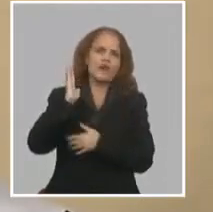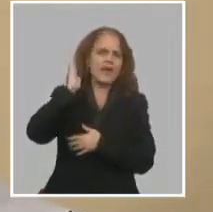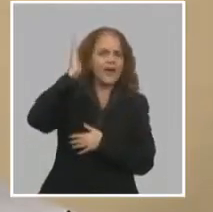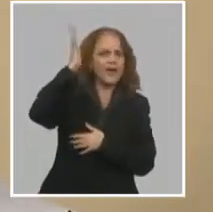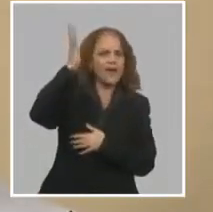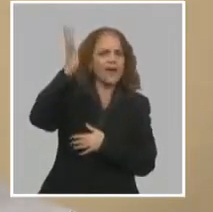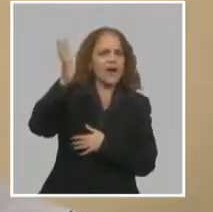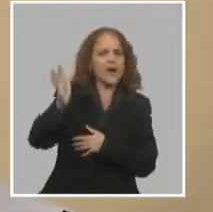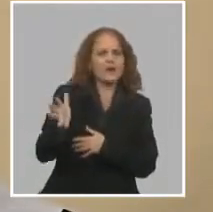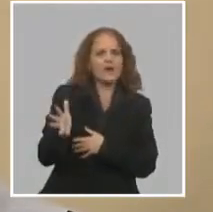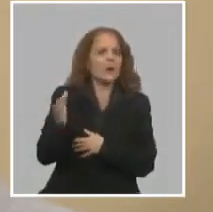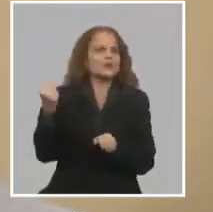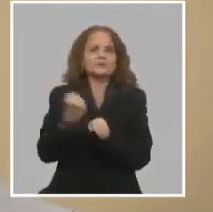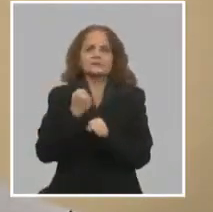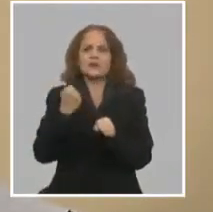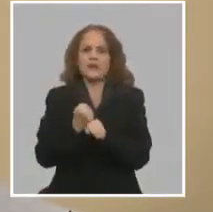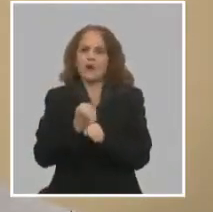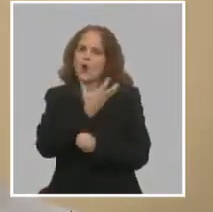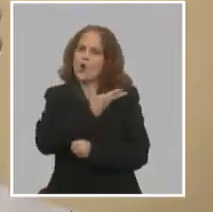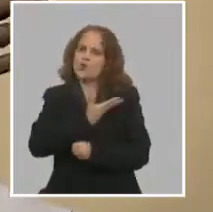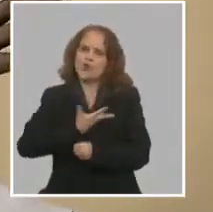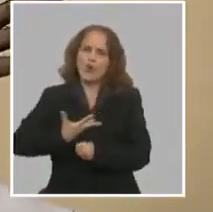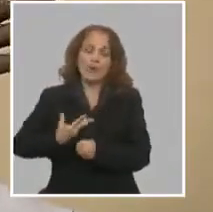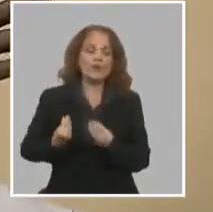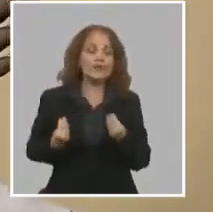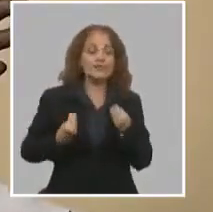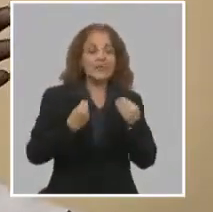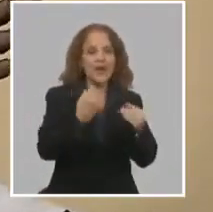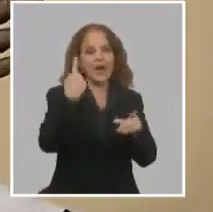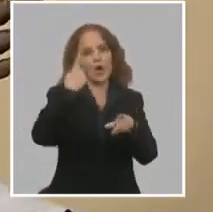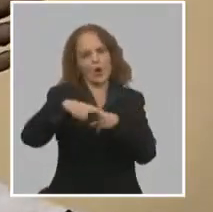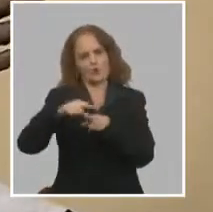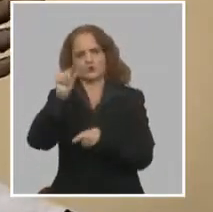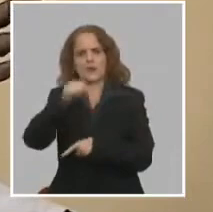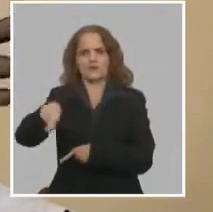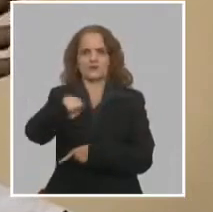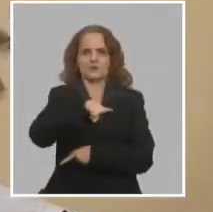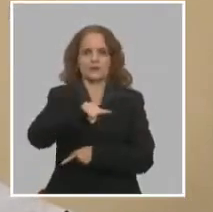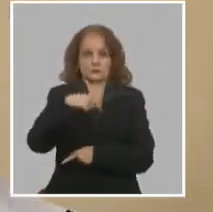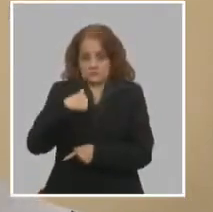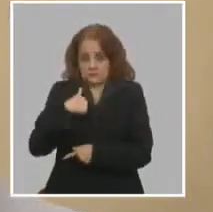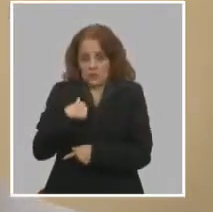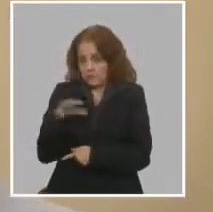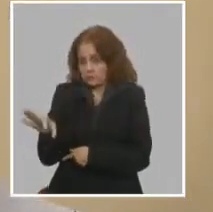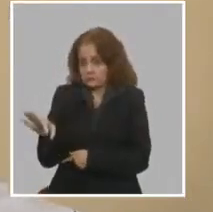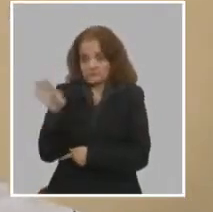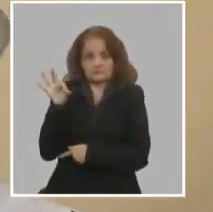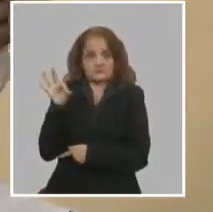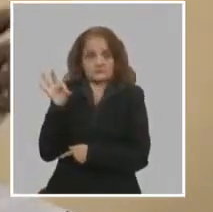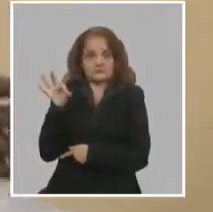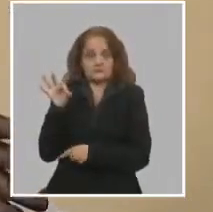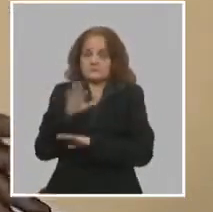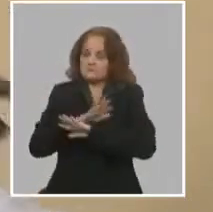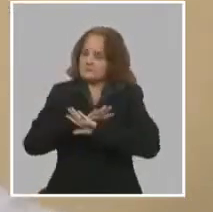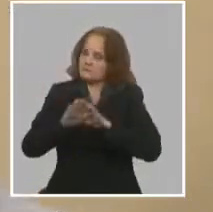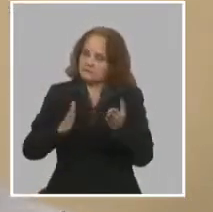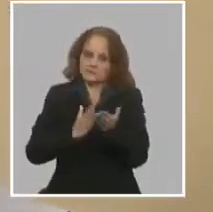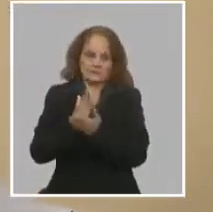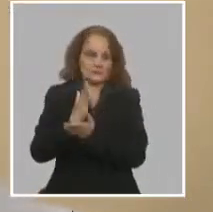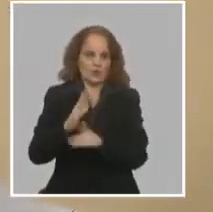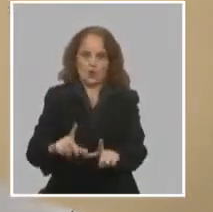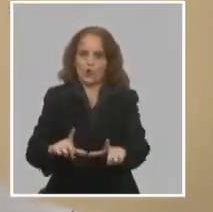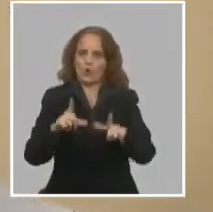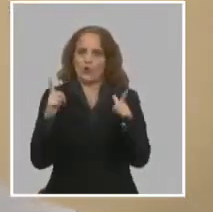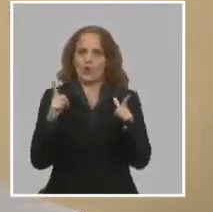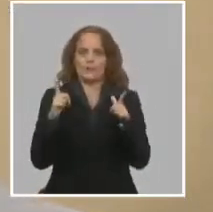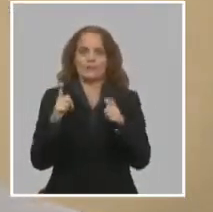pueda desarrollar un ser humano con los demás. Y yo creo que eso es lo que nosotros escogimos. Y si eso fue lo que escogimos, tenemos que llevarlo